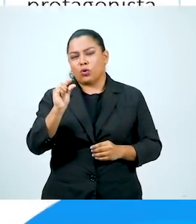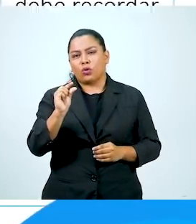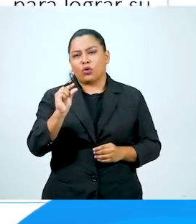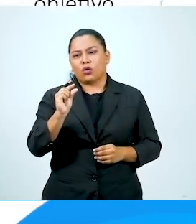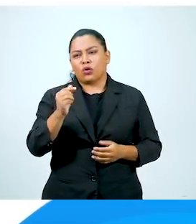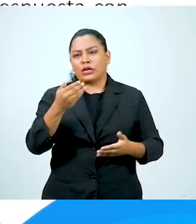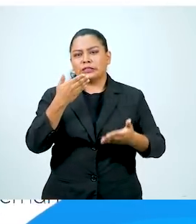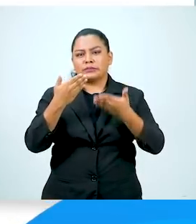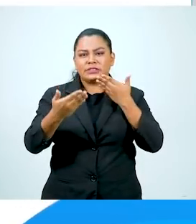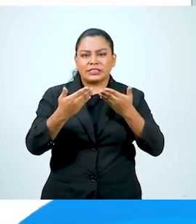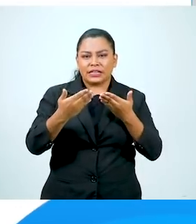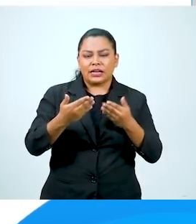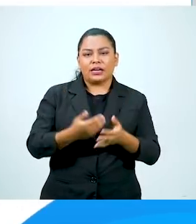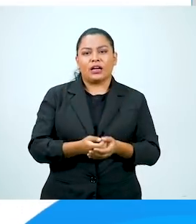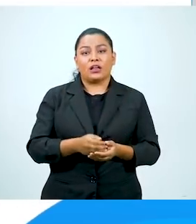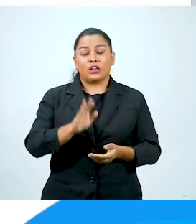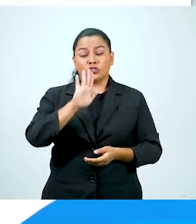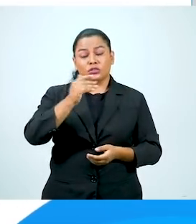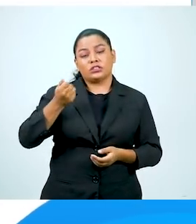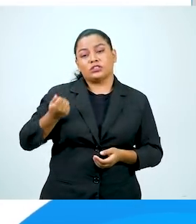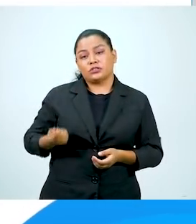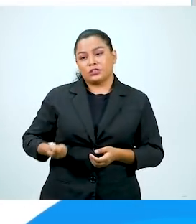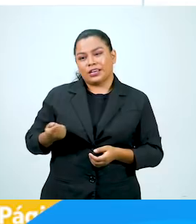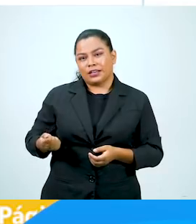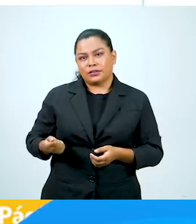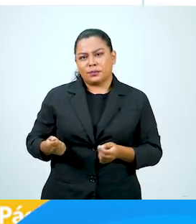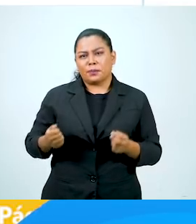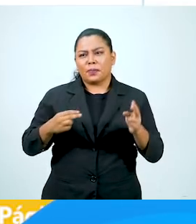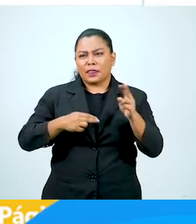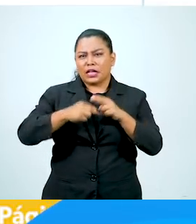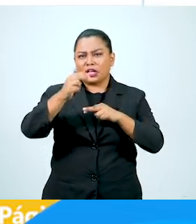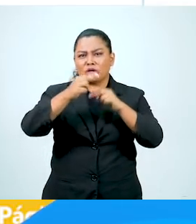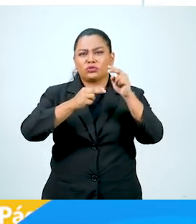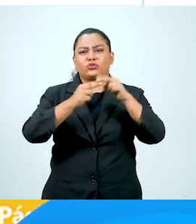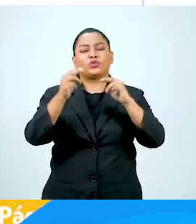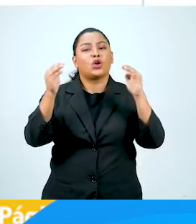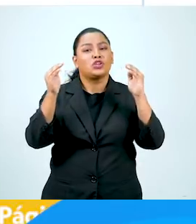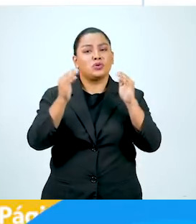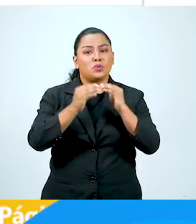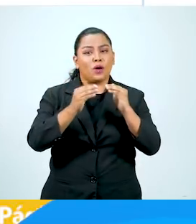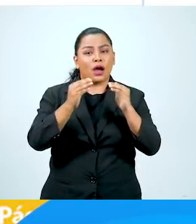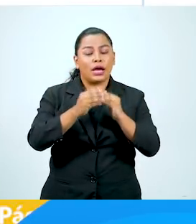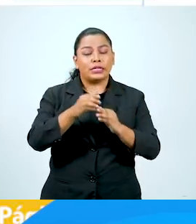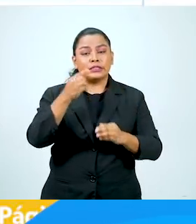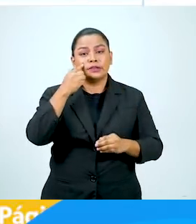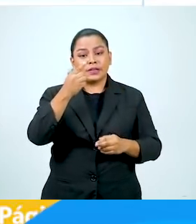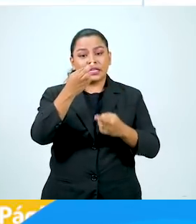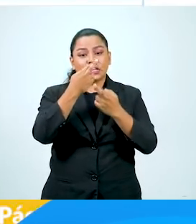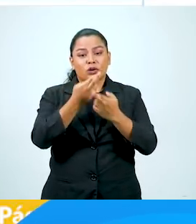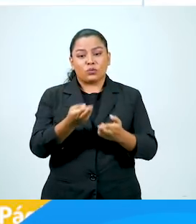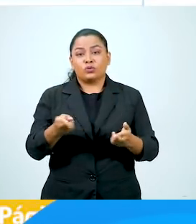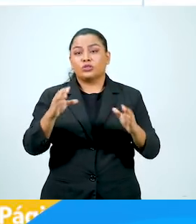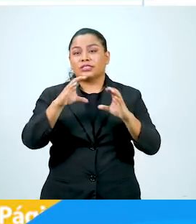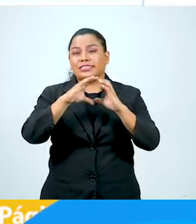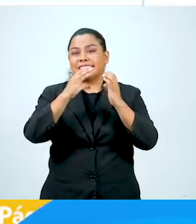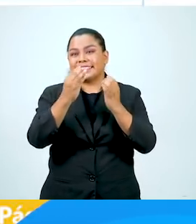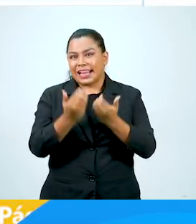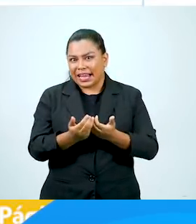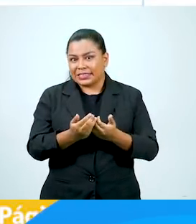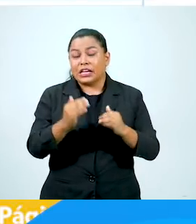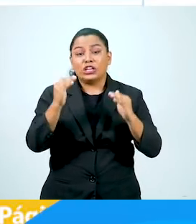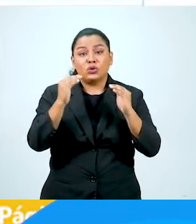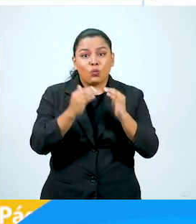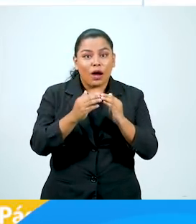texto asignados a los estudiantes. En la construcción también se encuentran recursos para la clase